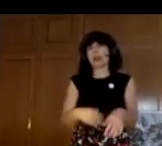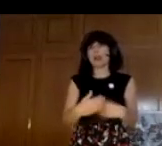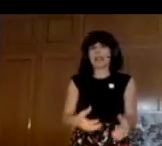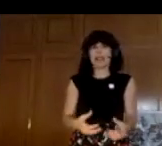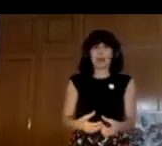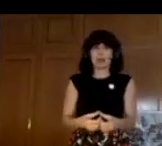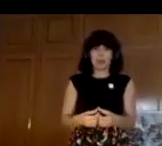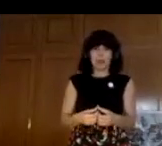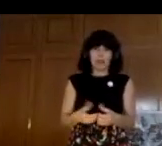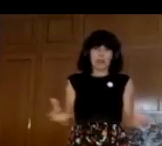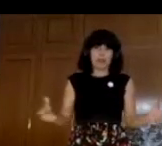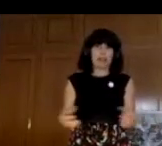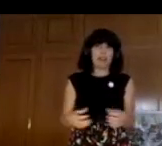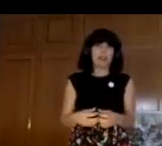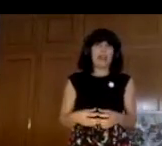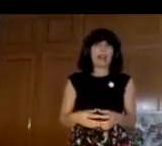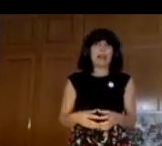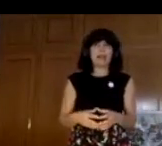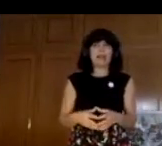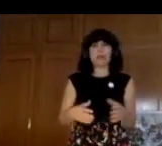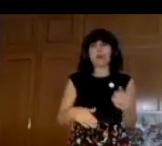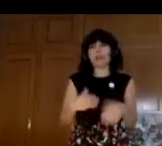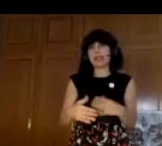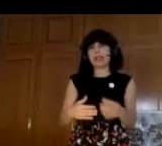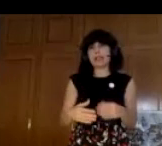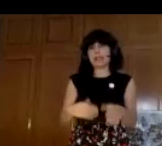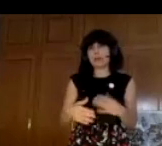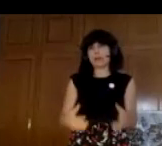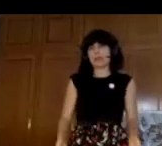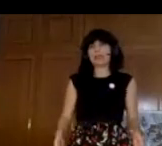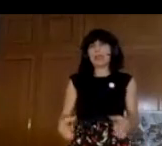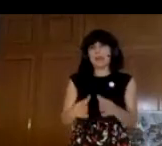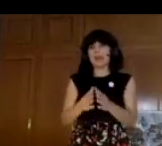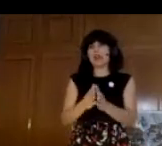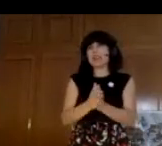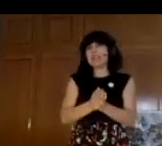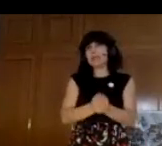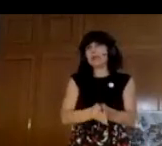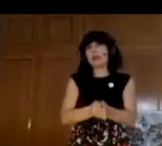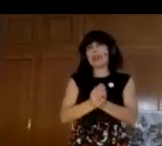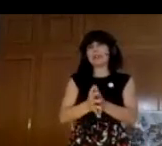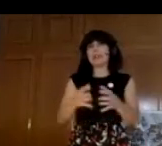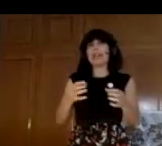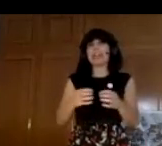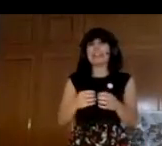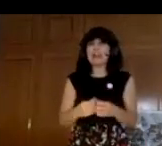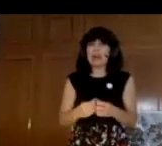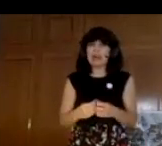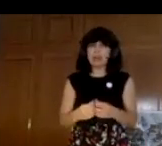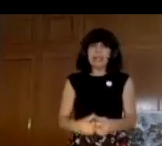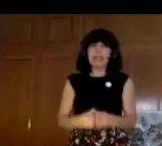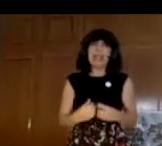que rodea el muro. O sea, que al final realmente el muro lo que hace es como impedir, pero lo que es el muro es una